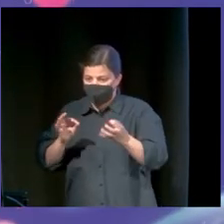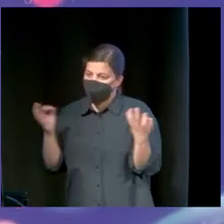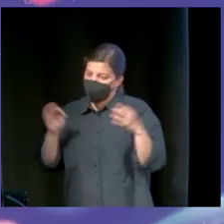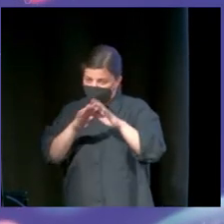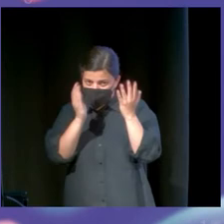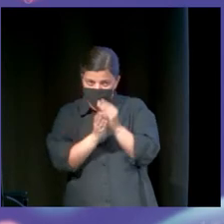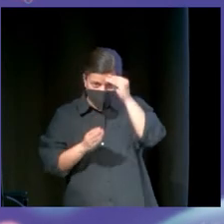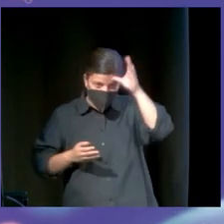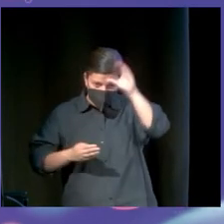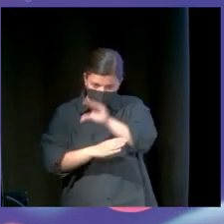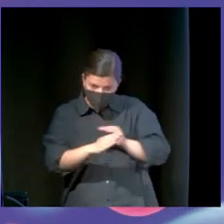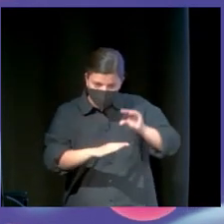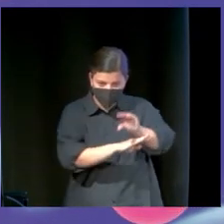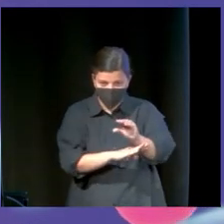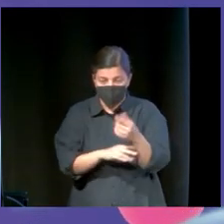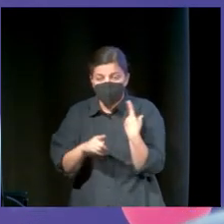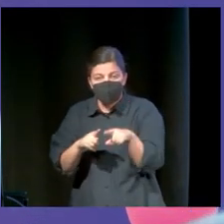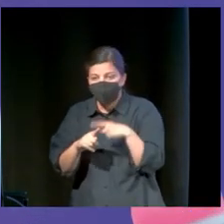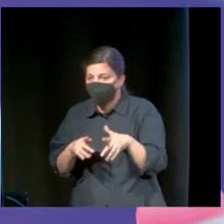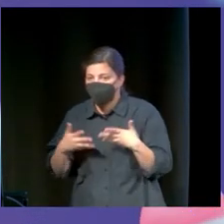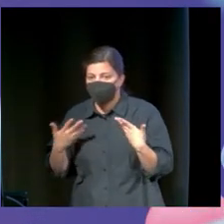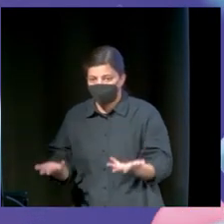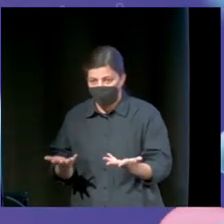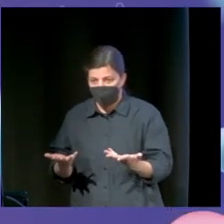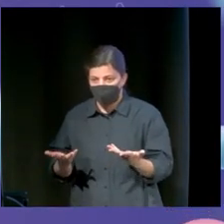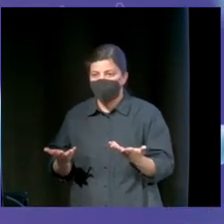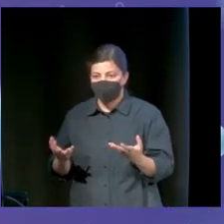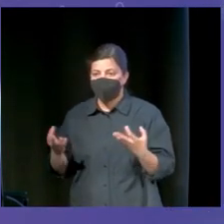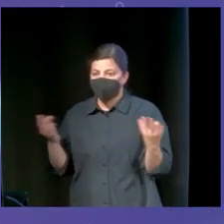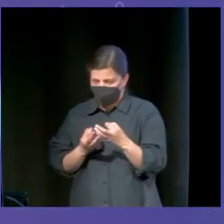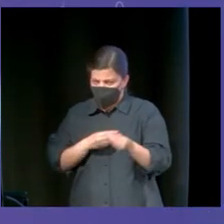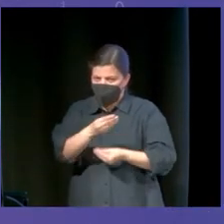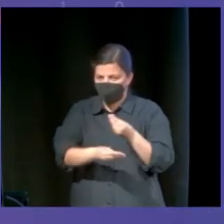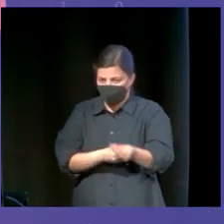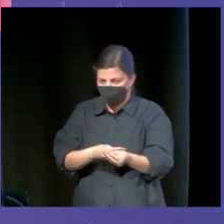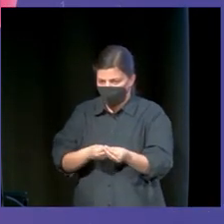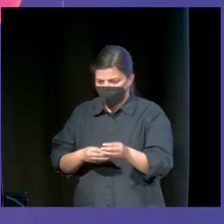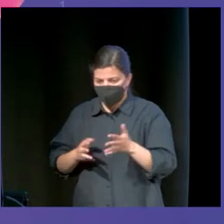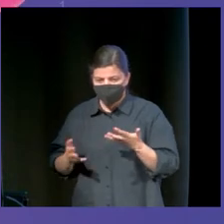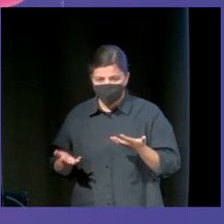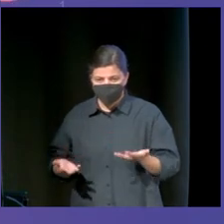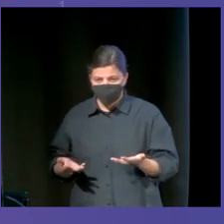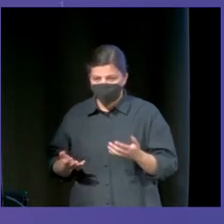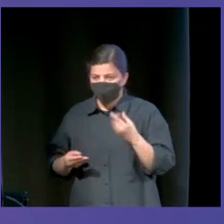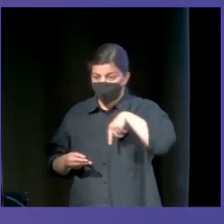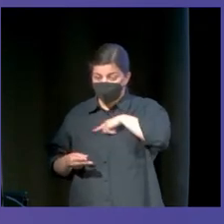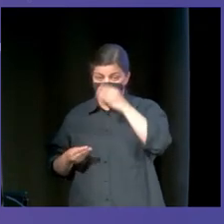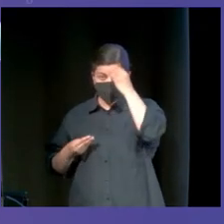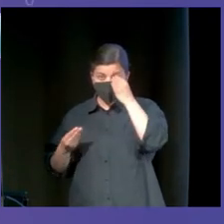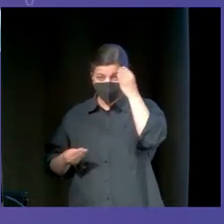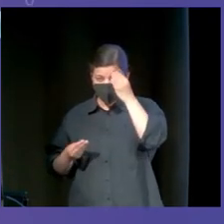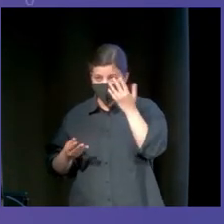el metaverso no y qué cosas son las que hay que tocar qué cosas creemos que